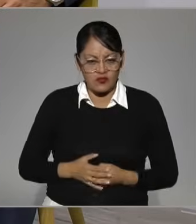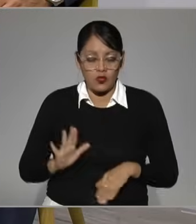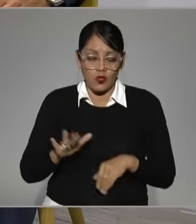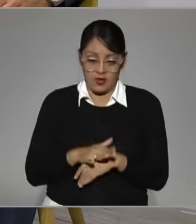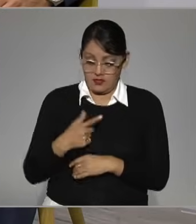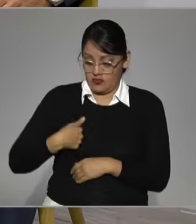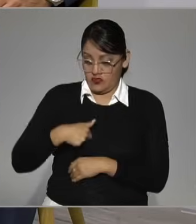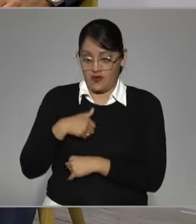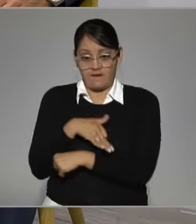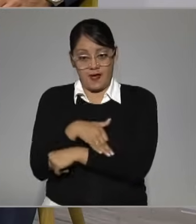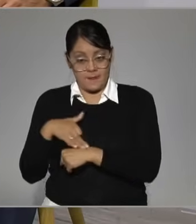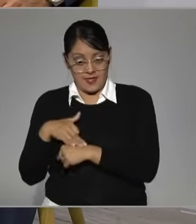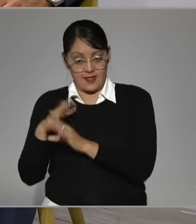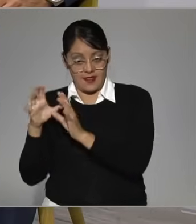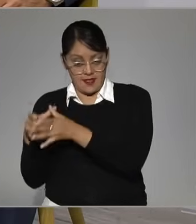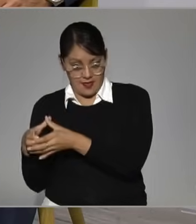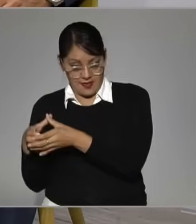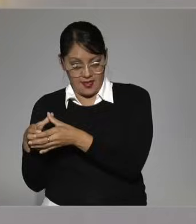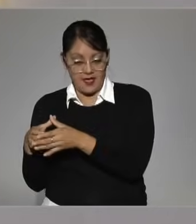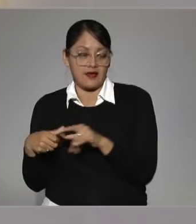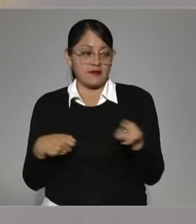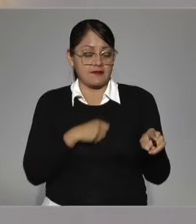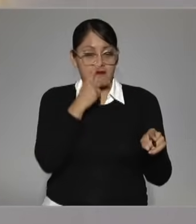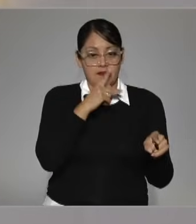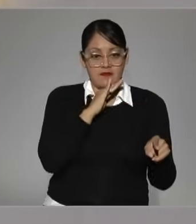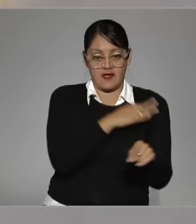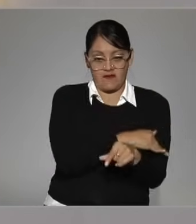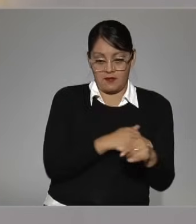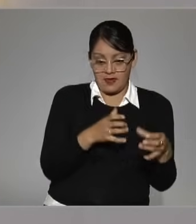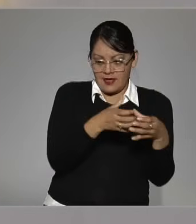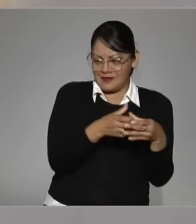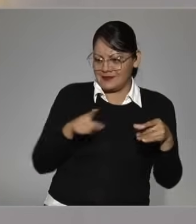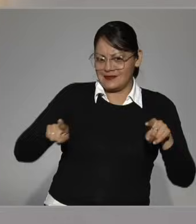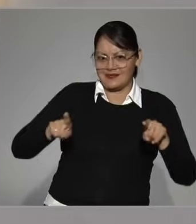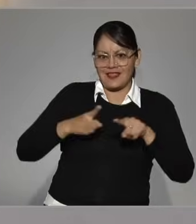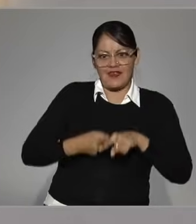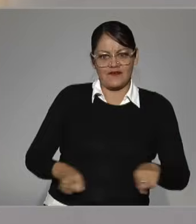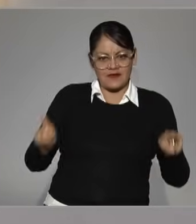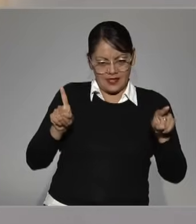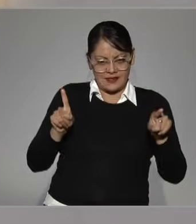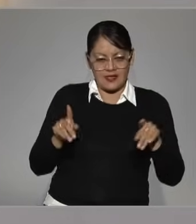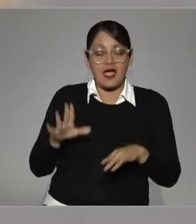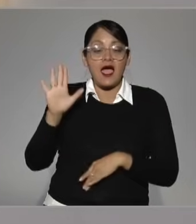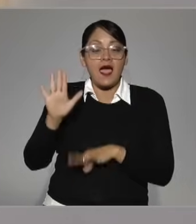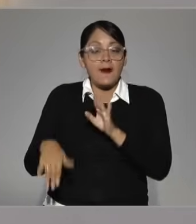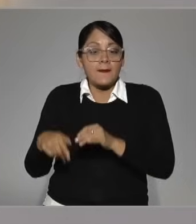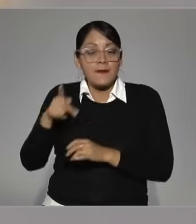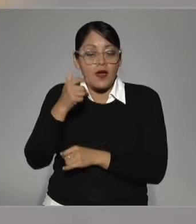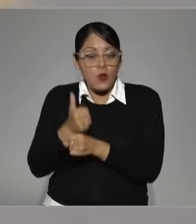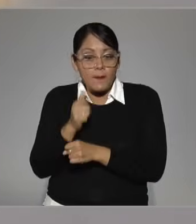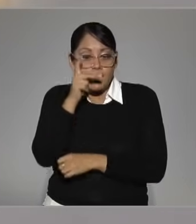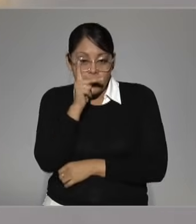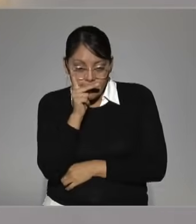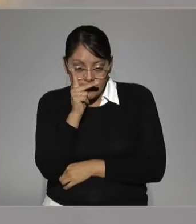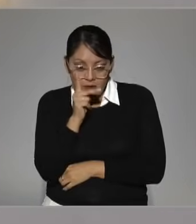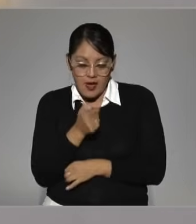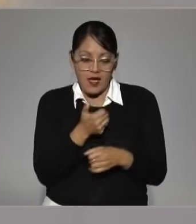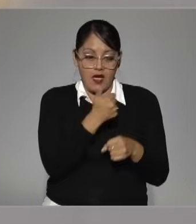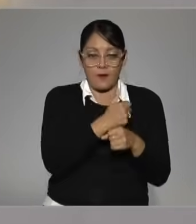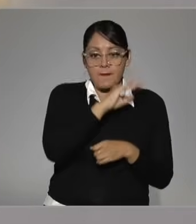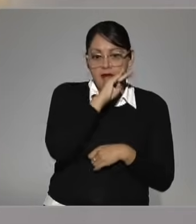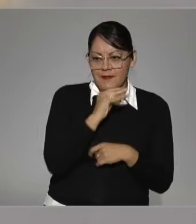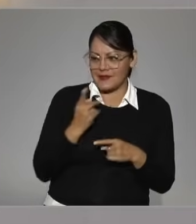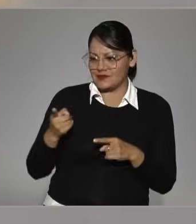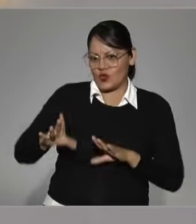diferentes familias y a veces los abuelos maternos o paternos pueden educar con ciertos límites y valores, pero